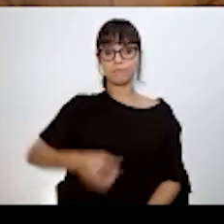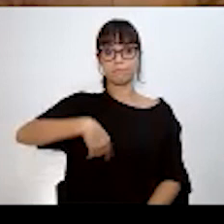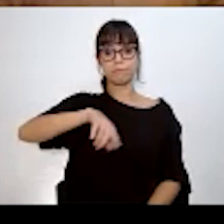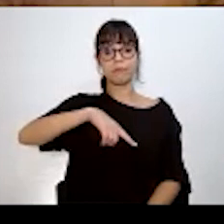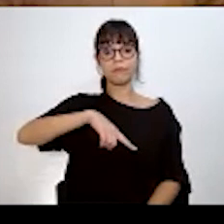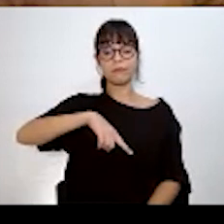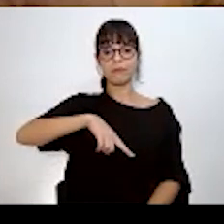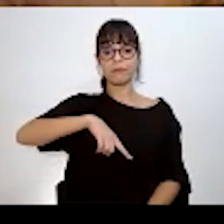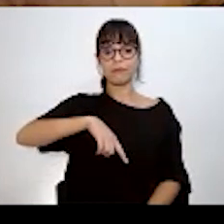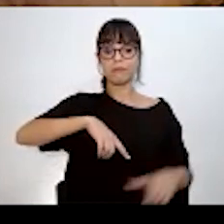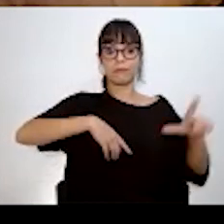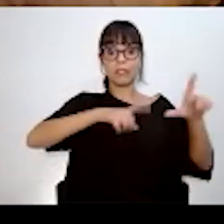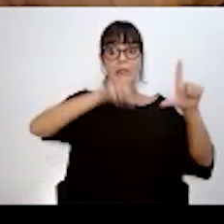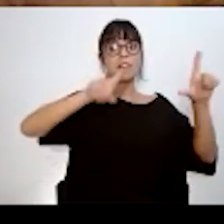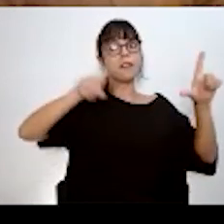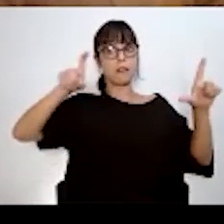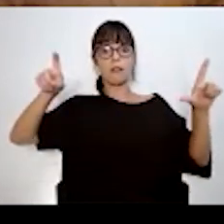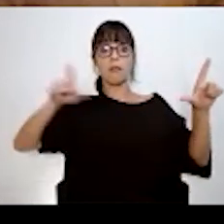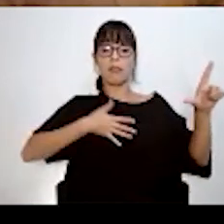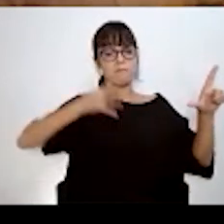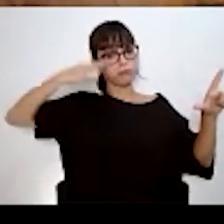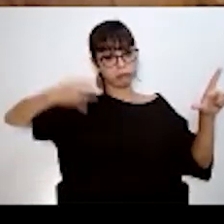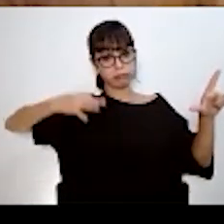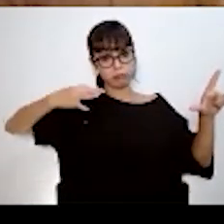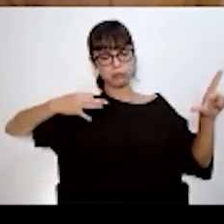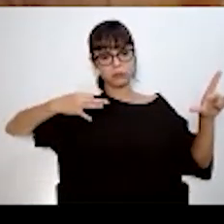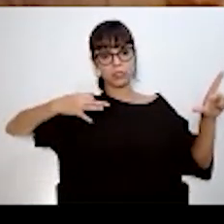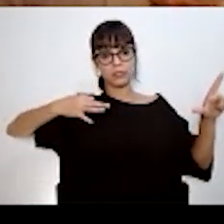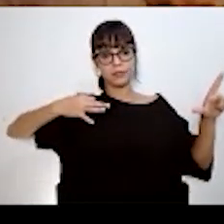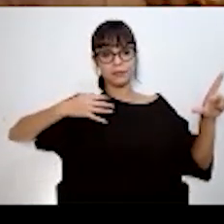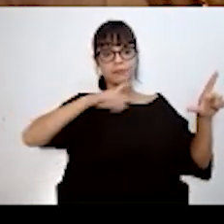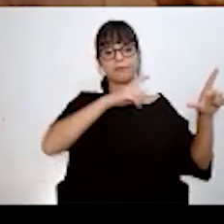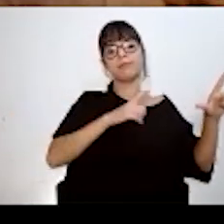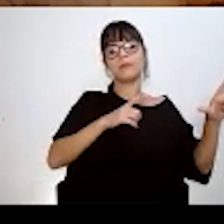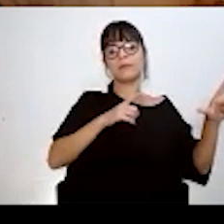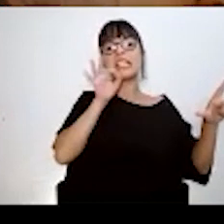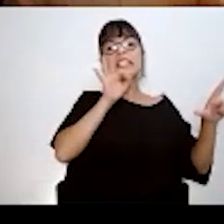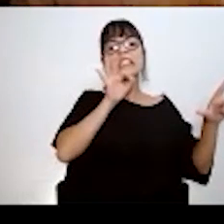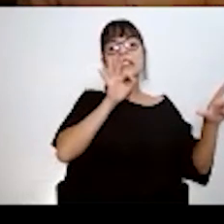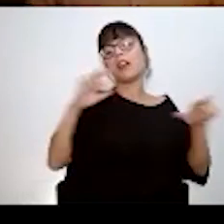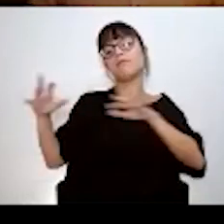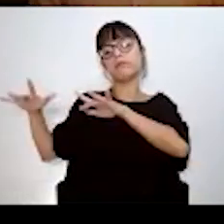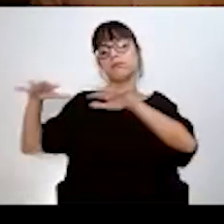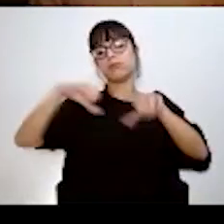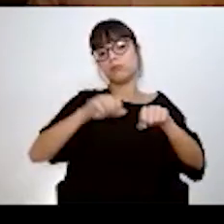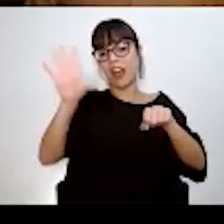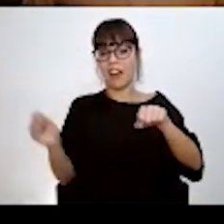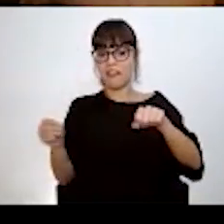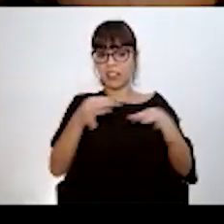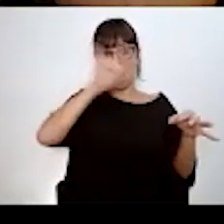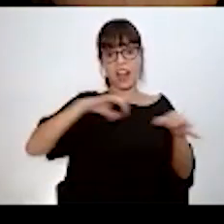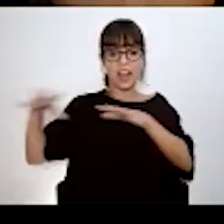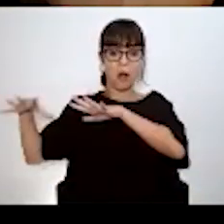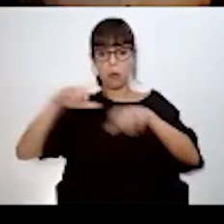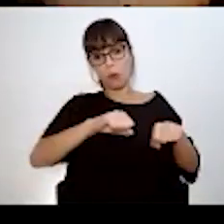visos de ser real. Un crecimiento progresivo en los primeros siglos de colonización, es decir, esta población llega a un territorio